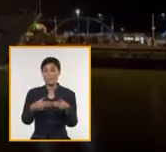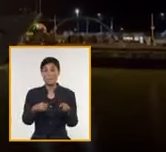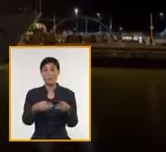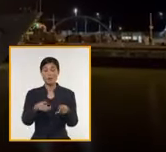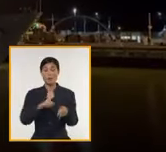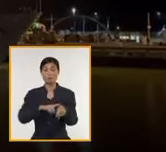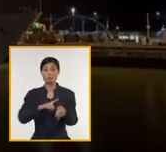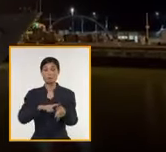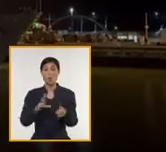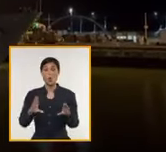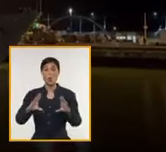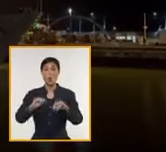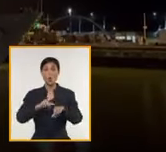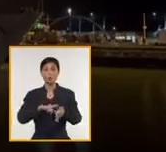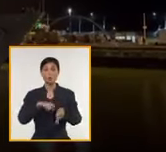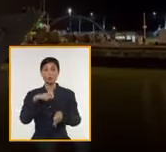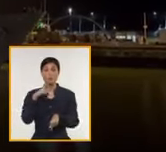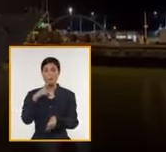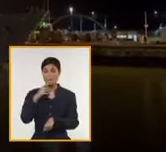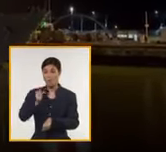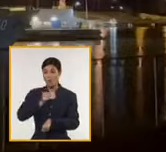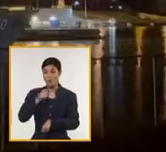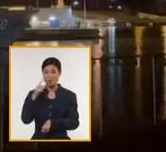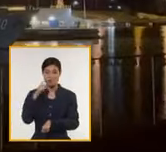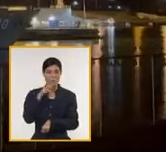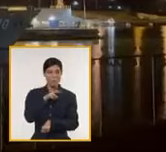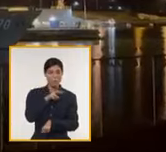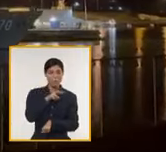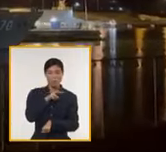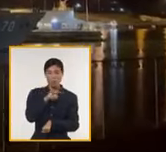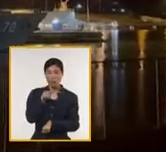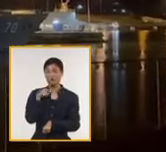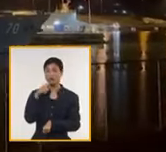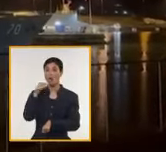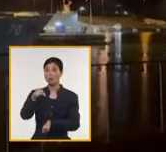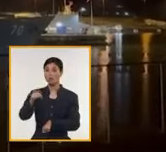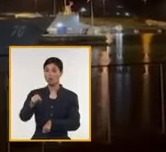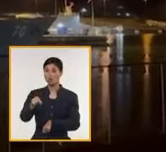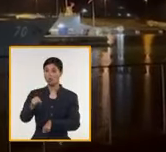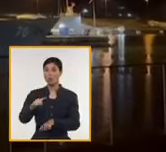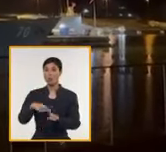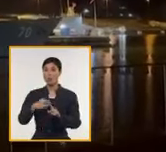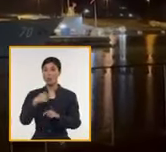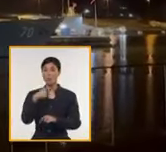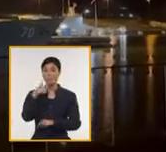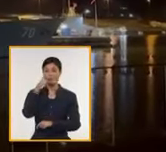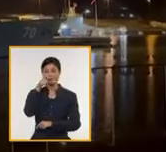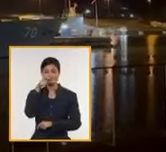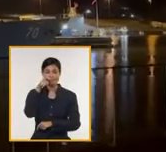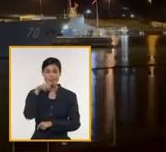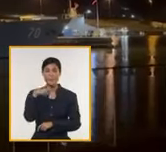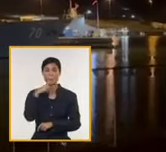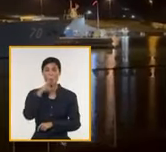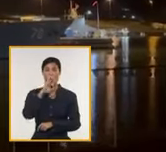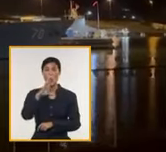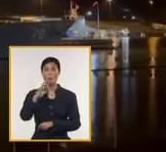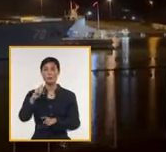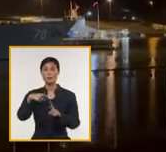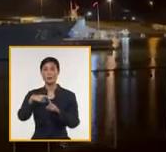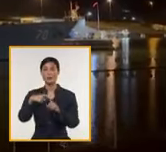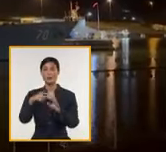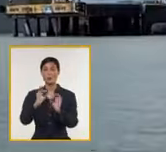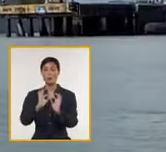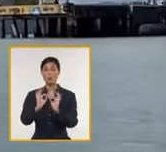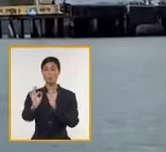21:30 locales, observaron periodistas de la AFP en el lugar, y continuó navegando hacia el Atlántico en una travesía de 80 kilómetros que dura unas 8